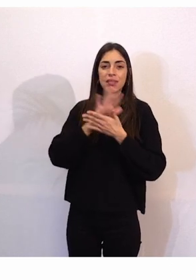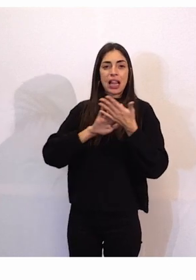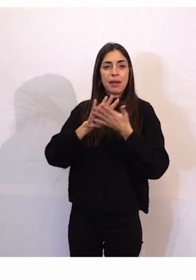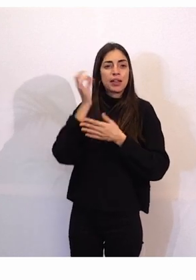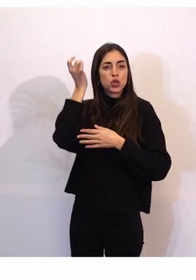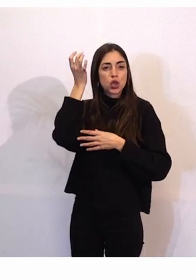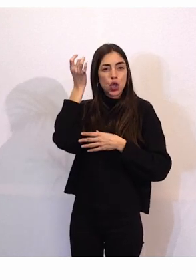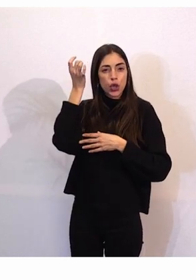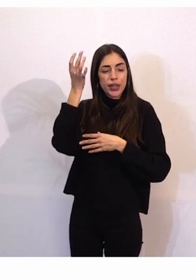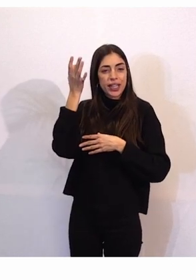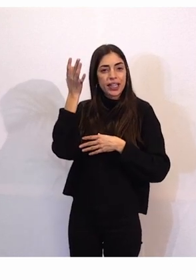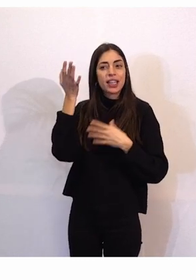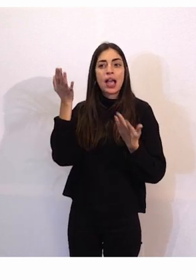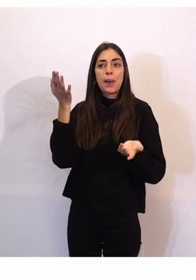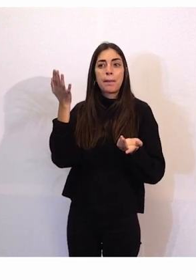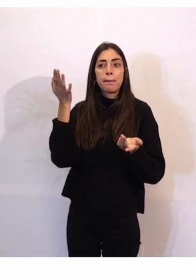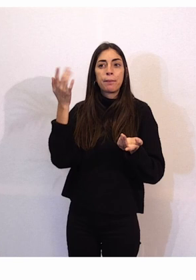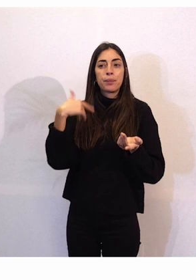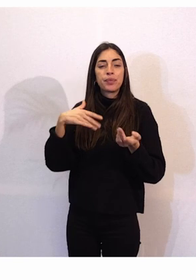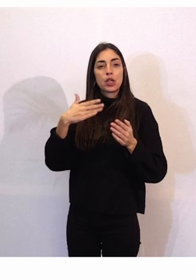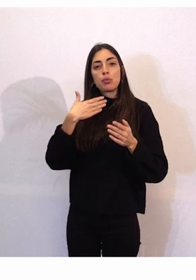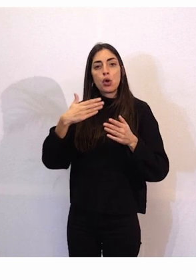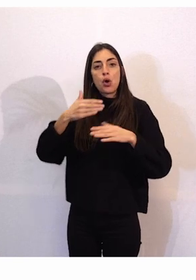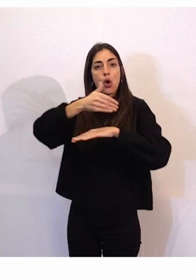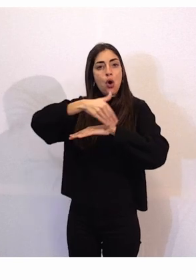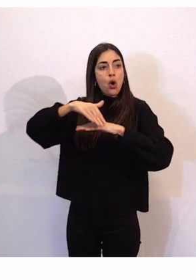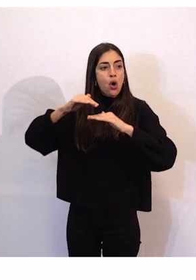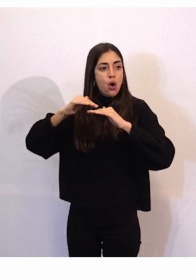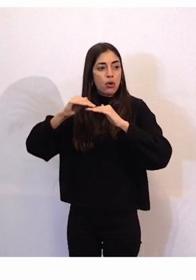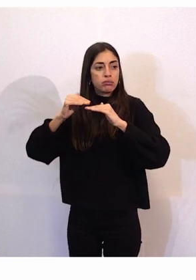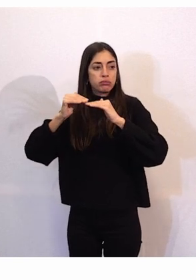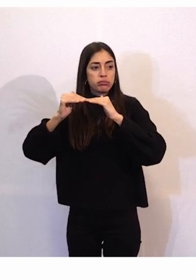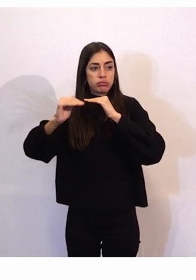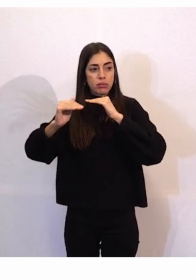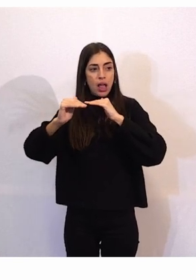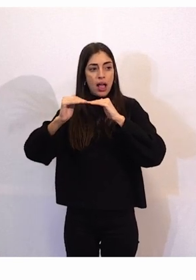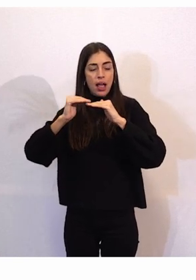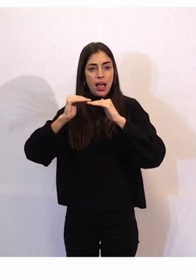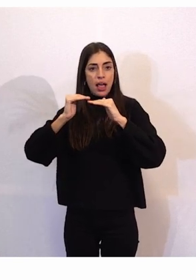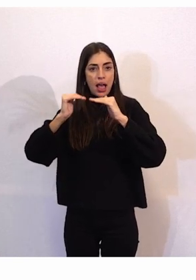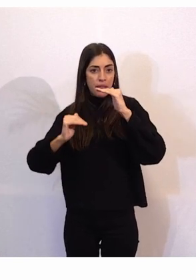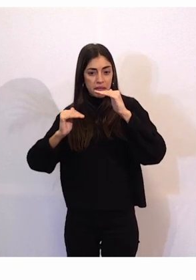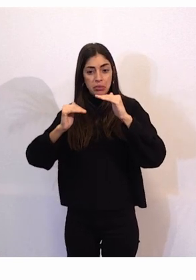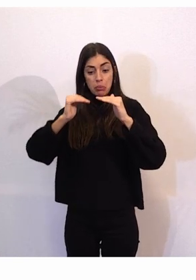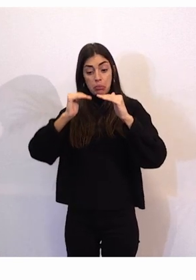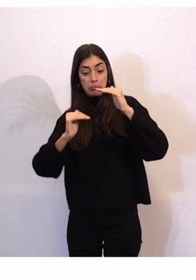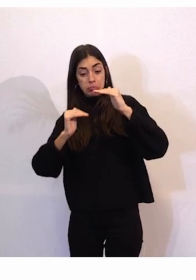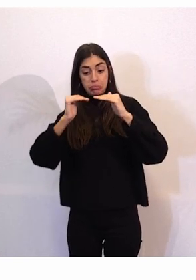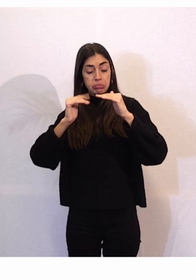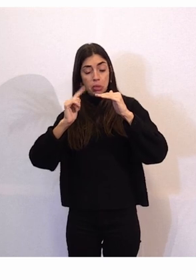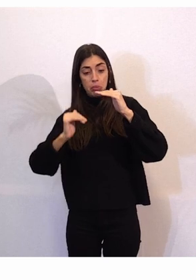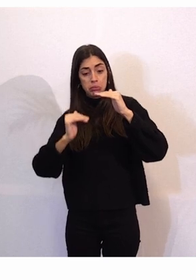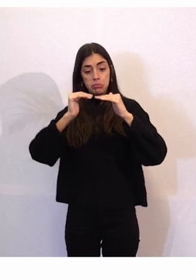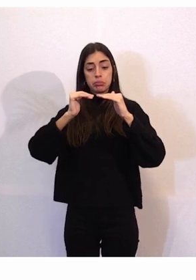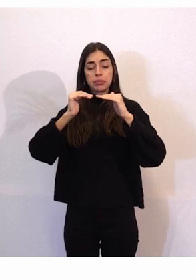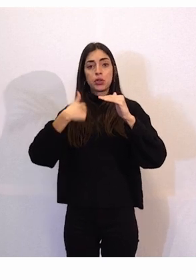rebajaran las aceras, en vez de dejar un poco así para subir, pues que lo dejen así. Entonces yo me recorrí todo el barrio